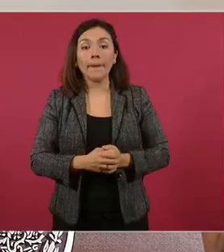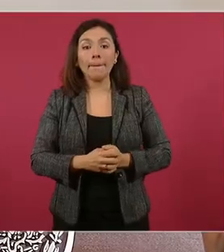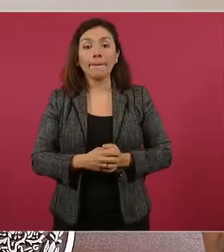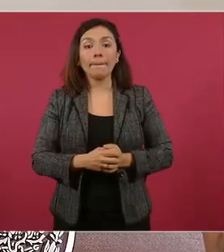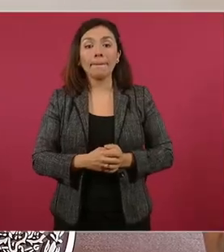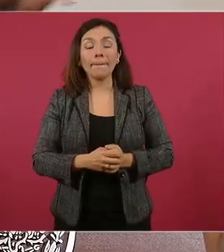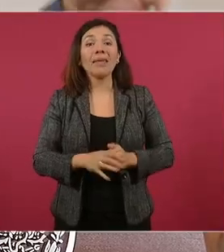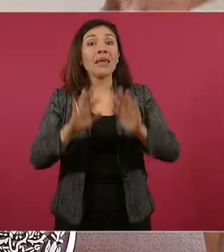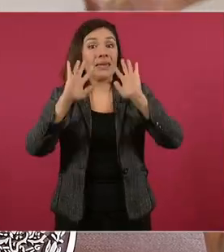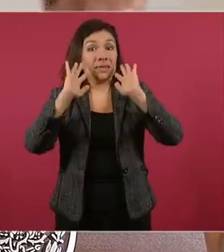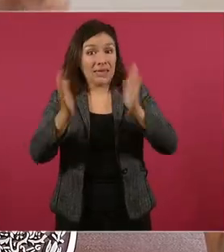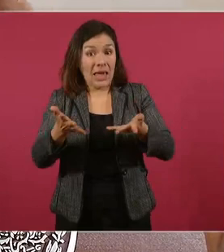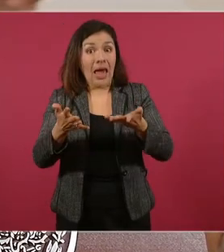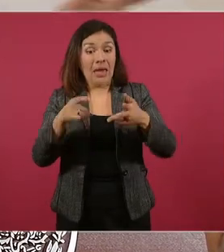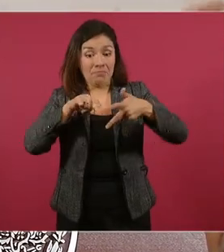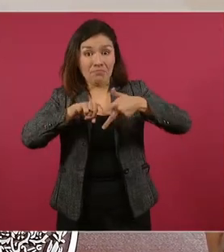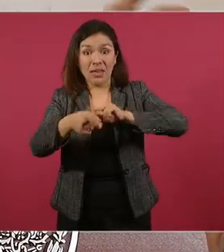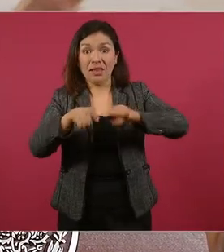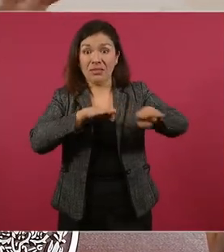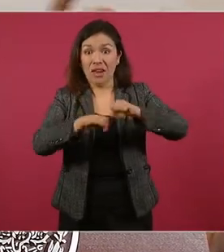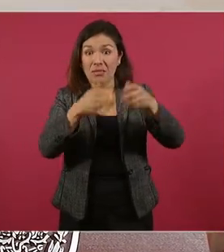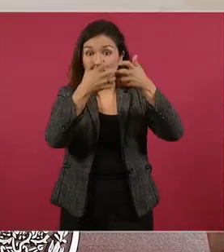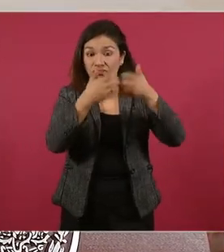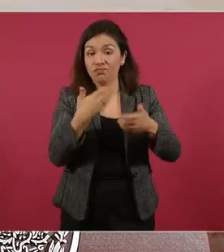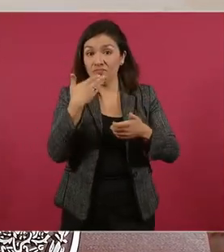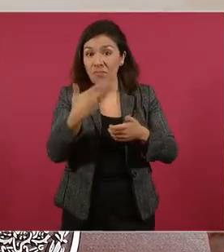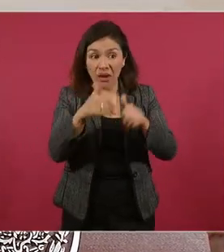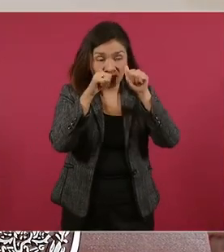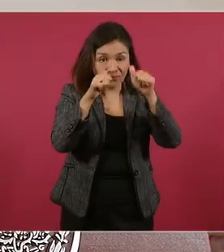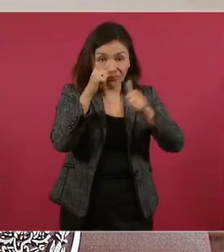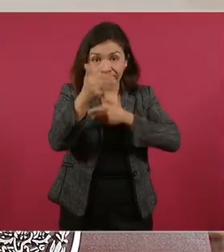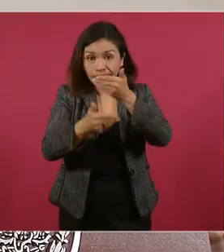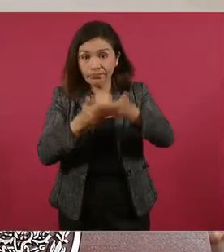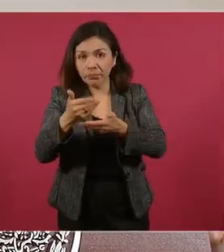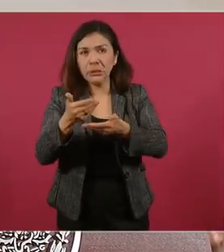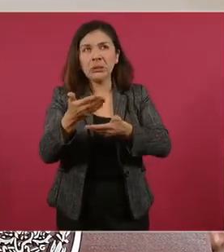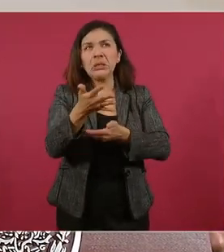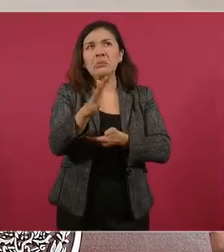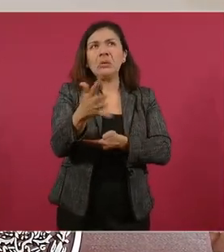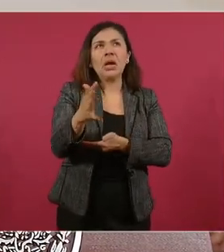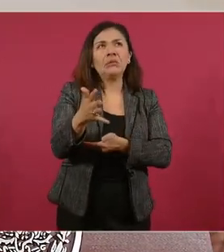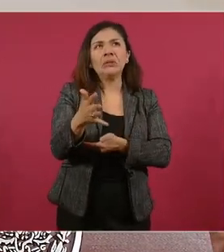Y operando, ya dando servicios, deben de